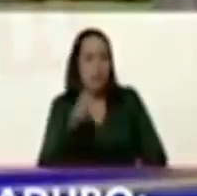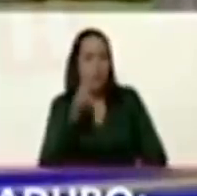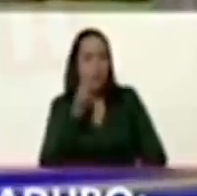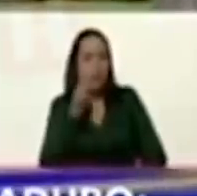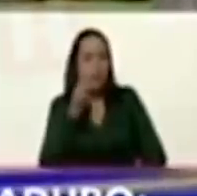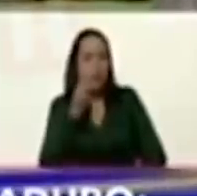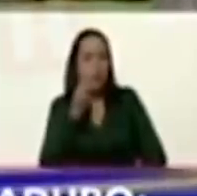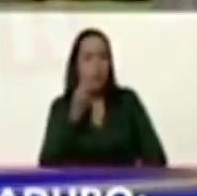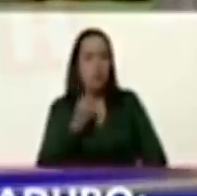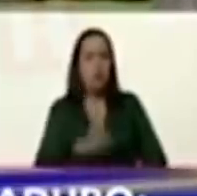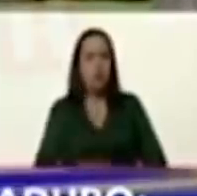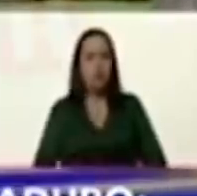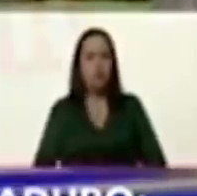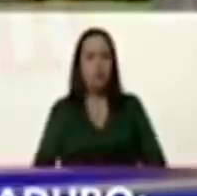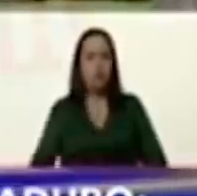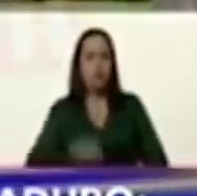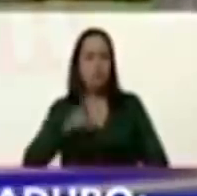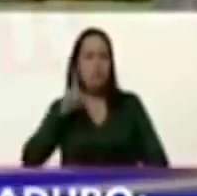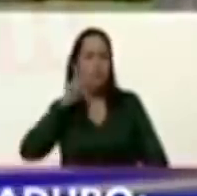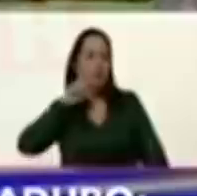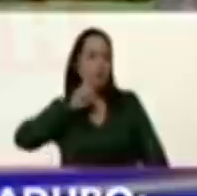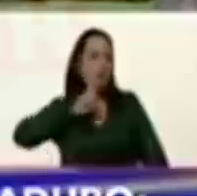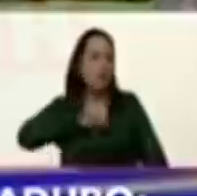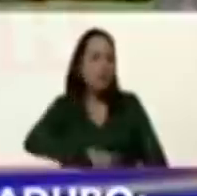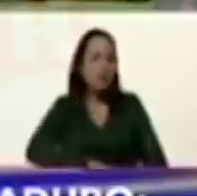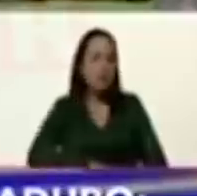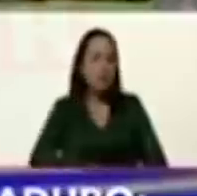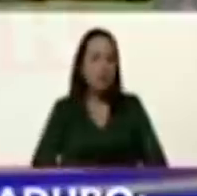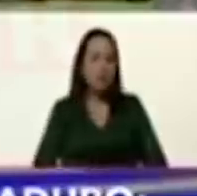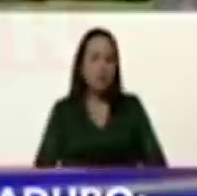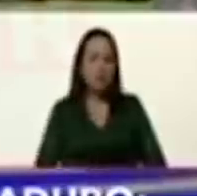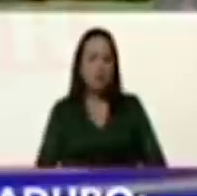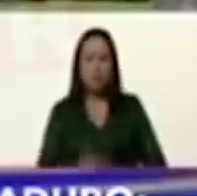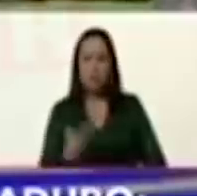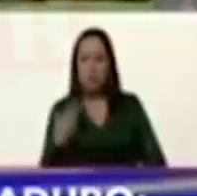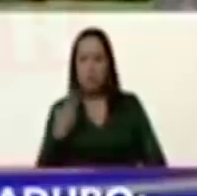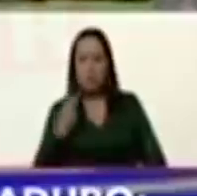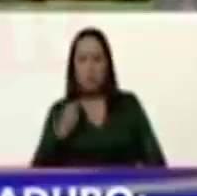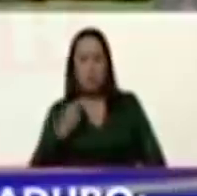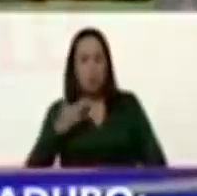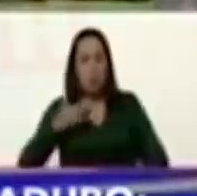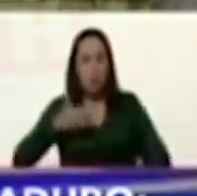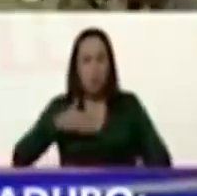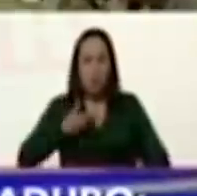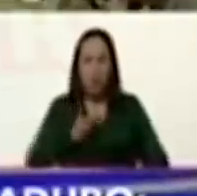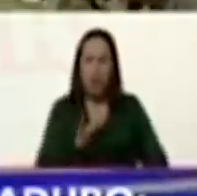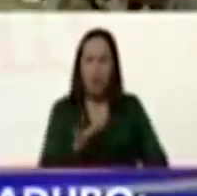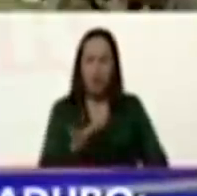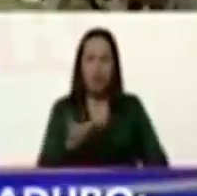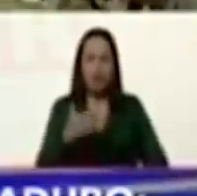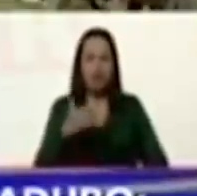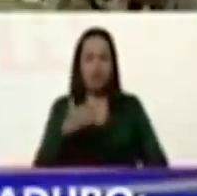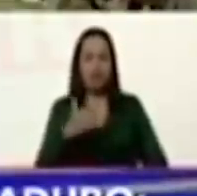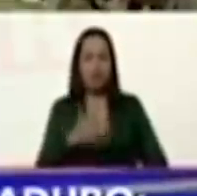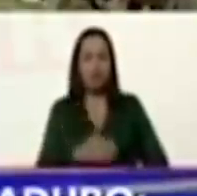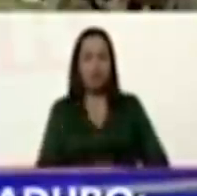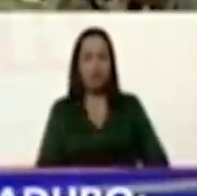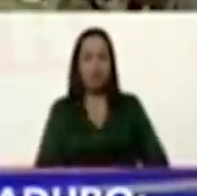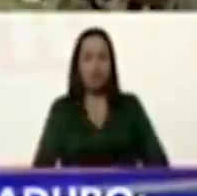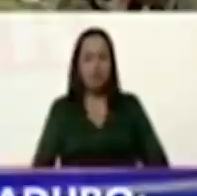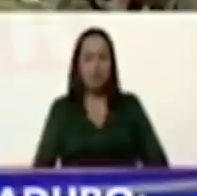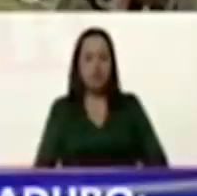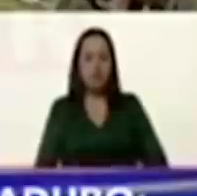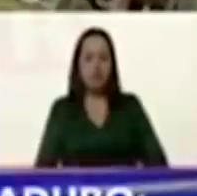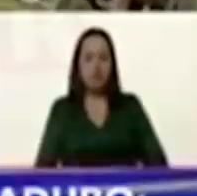asegurara que la tiranía de maduro sería aplastada es una locura política de tron sobre venezuela y mientras más